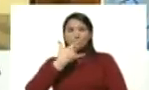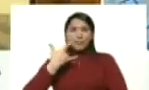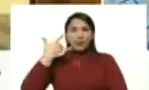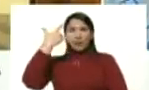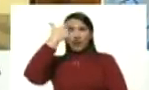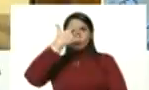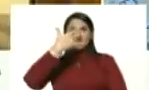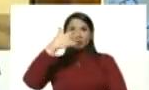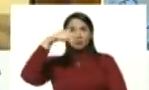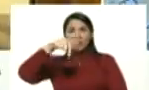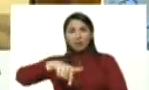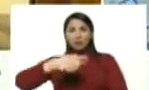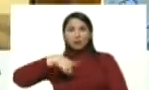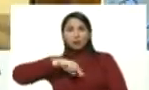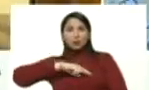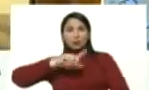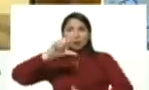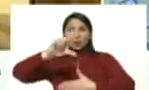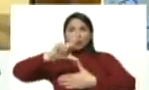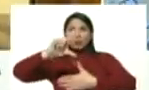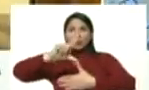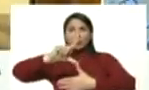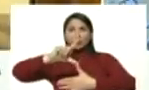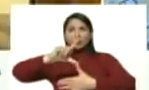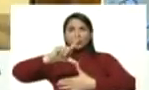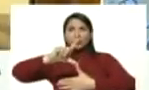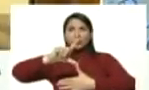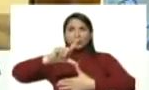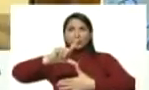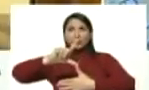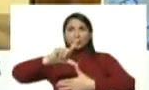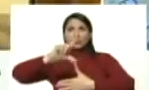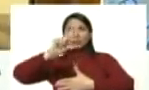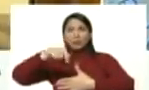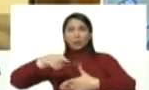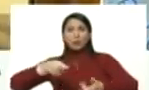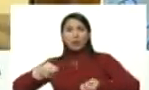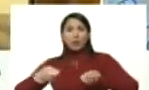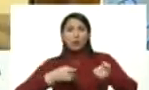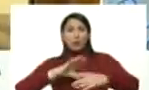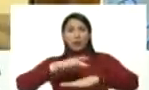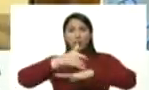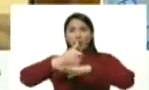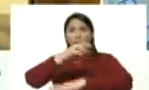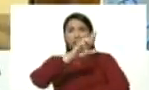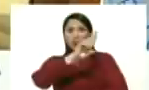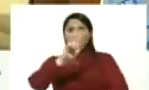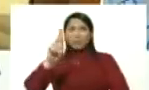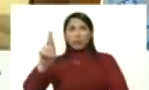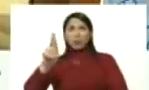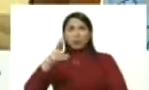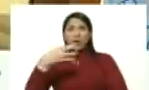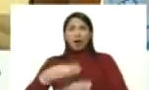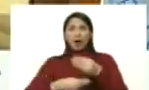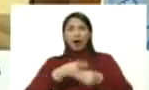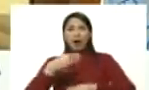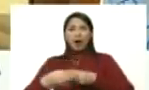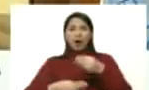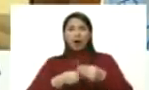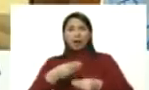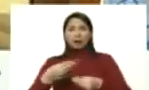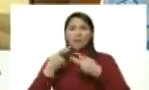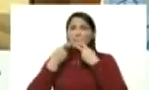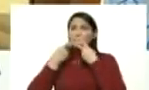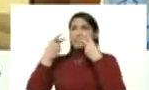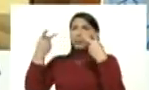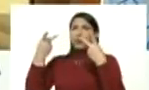de nuestra América. Por eso la Contraloría General de la República hace este